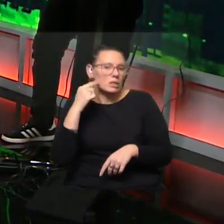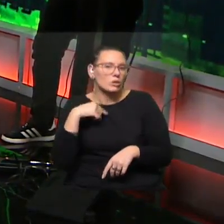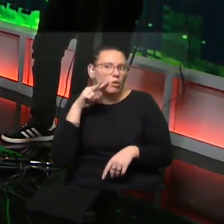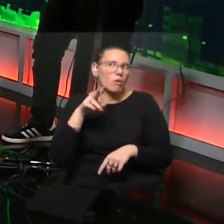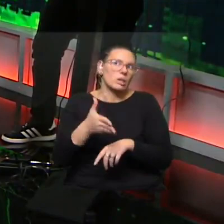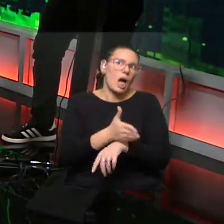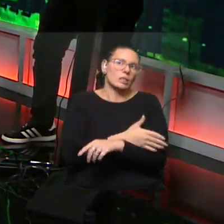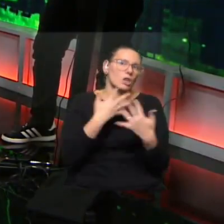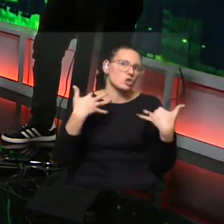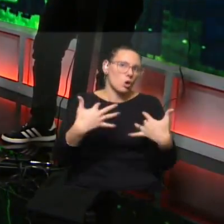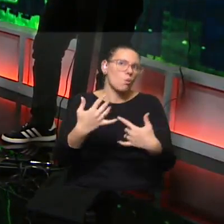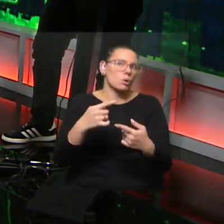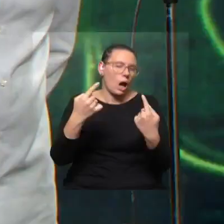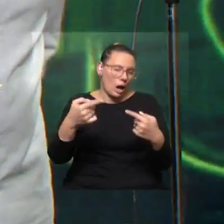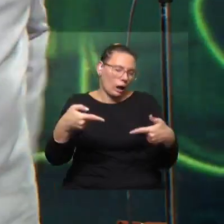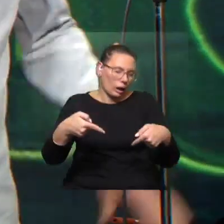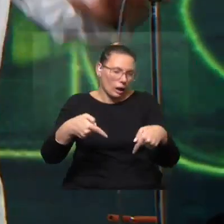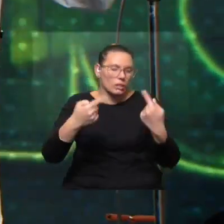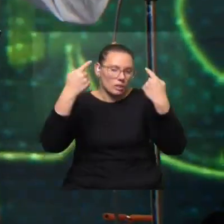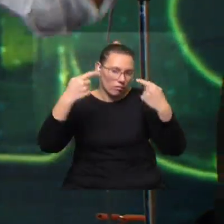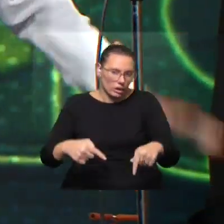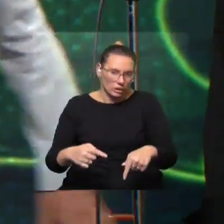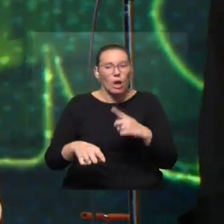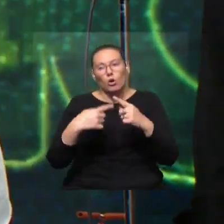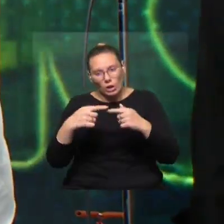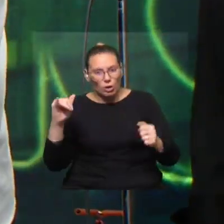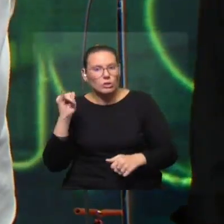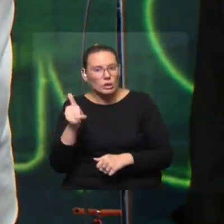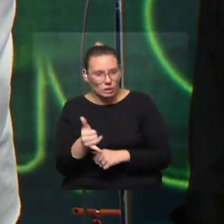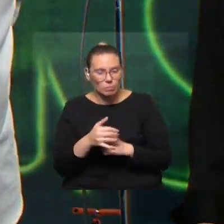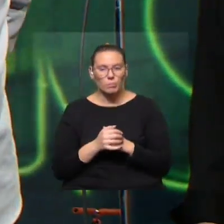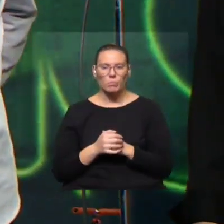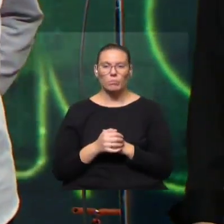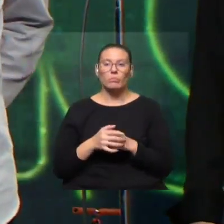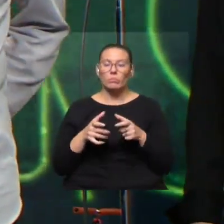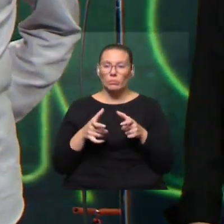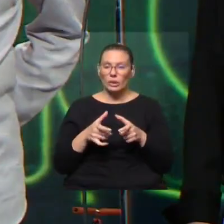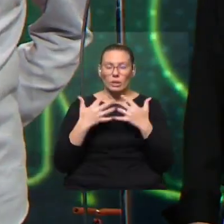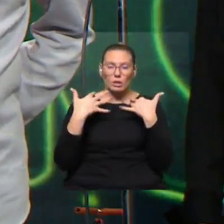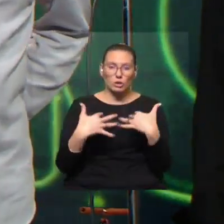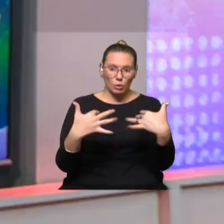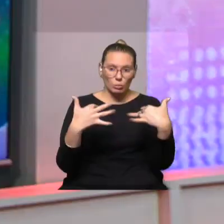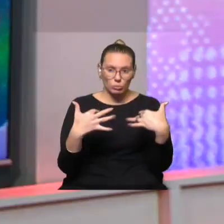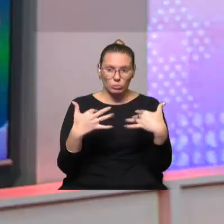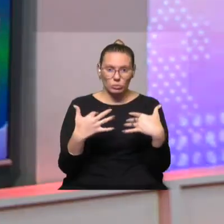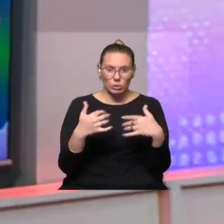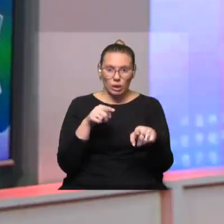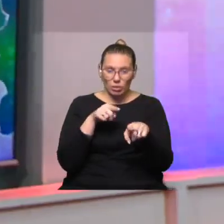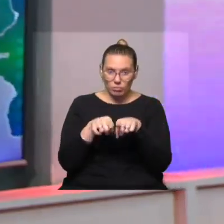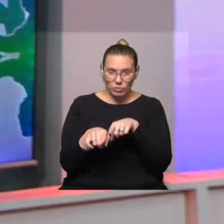y no va a suceder acá en magnolirio van a suceder otras cosas y el disco digamos del show perdón